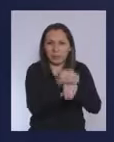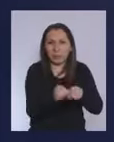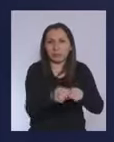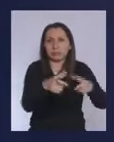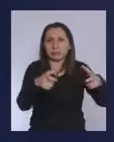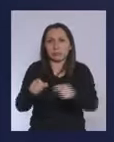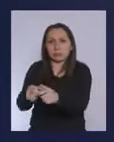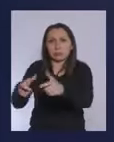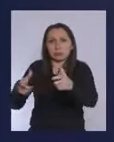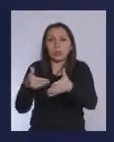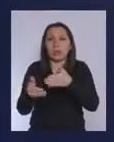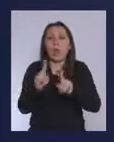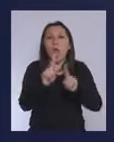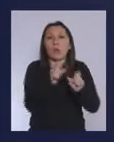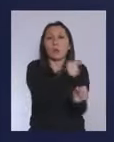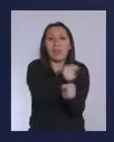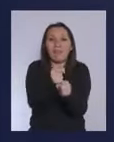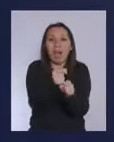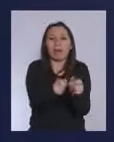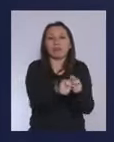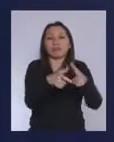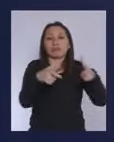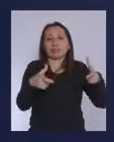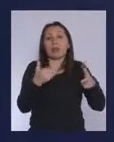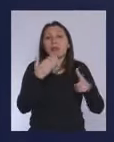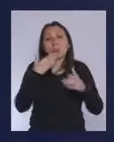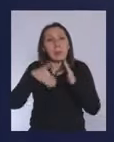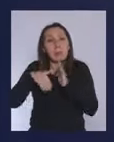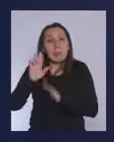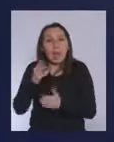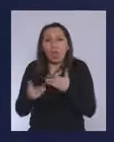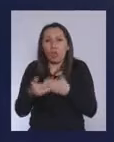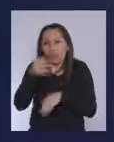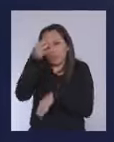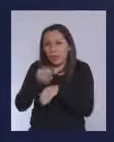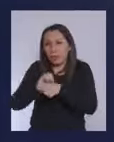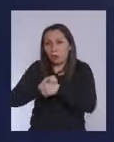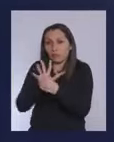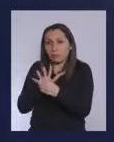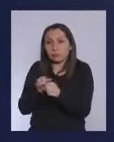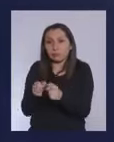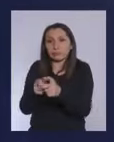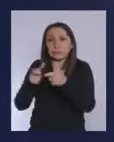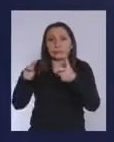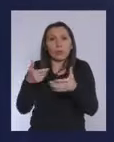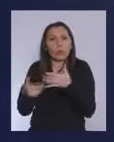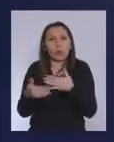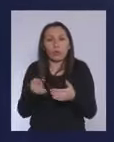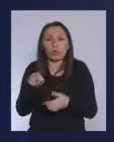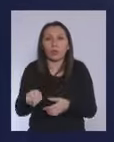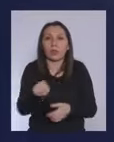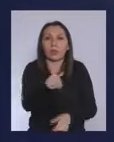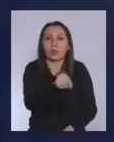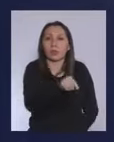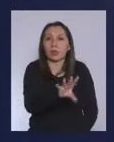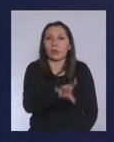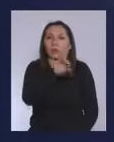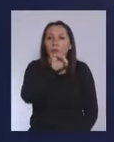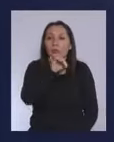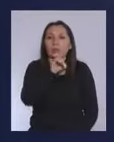brotes algunos laborales pero principalmente la mayoría de los brotes y la mayoría de los casos de